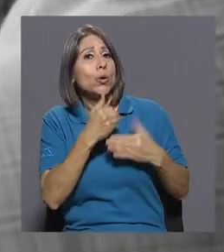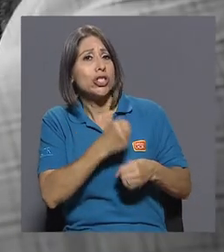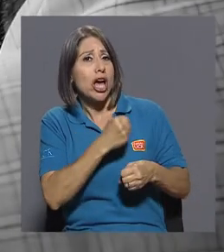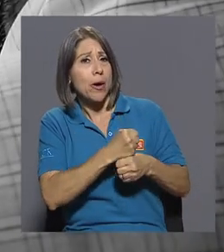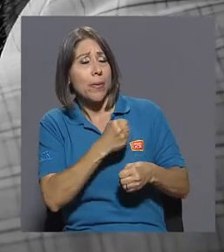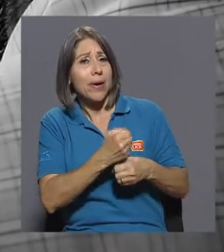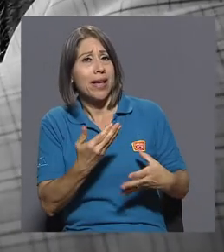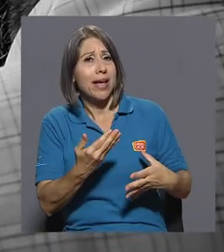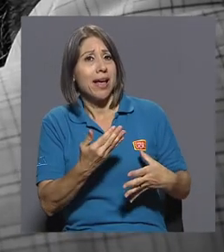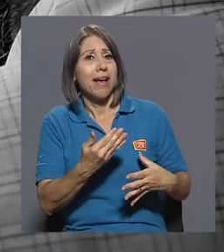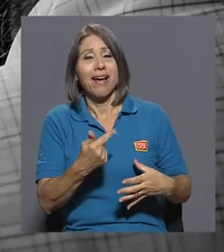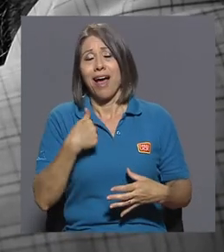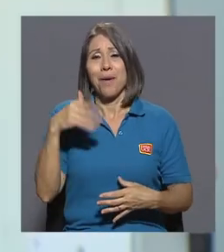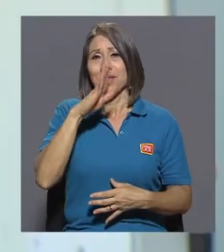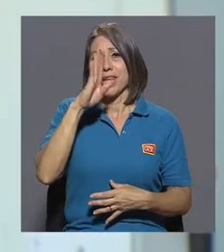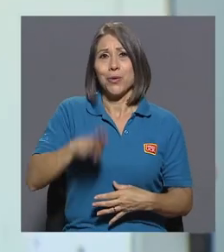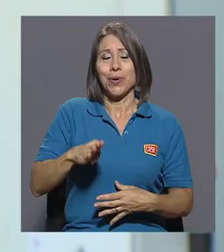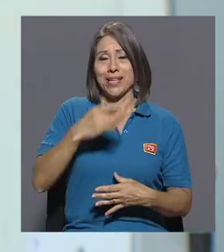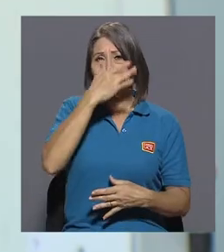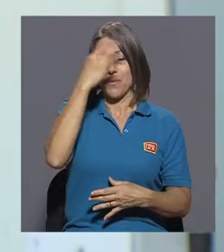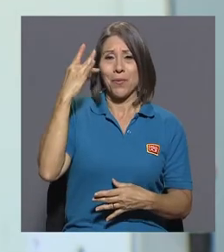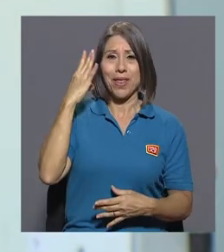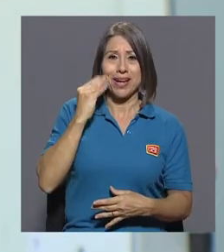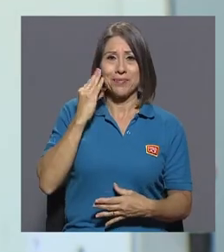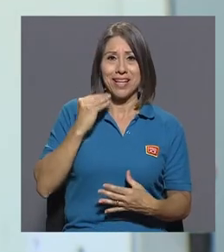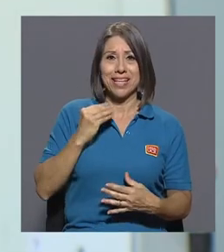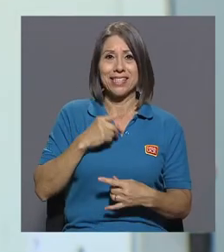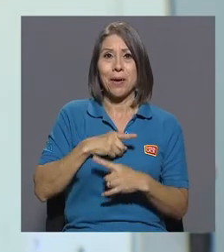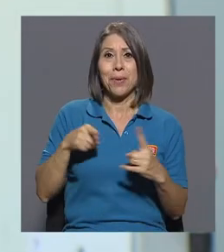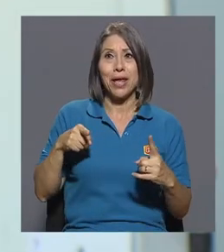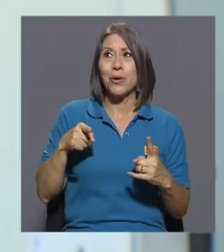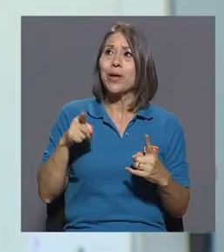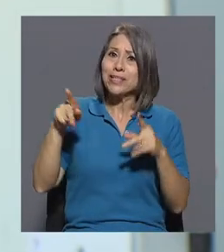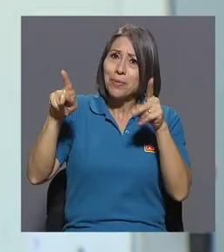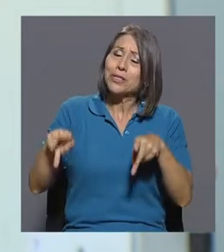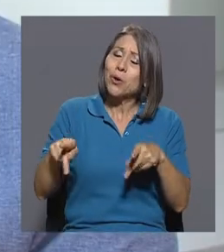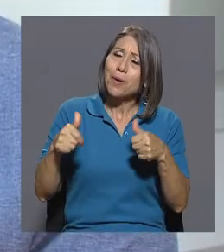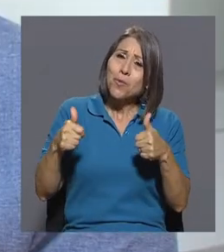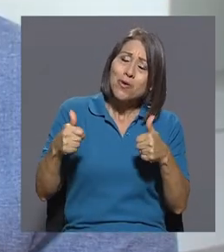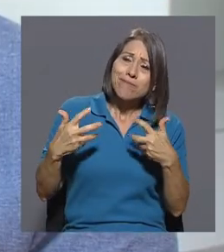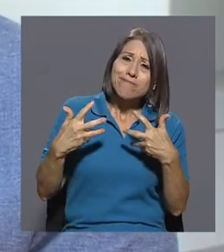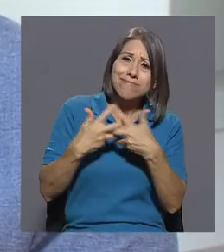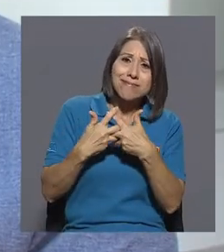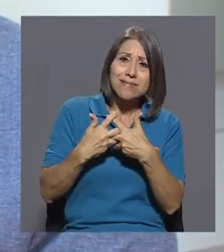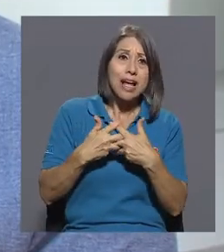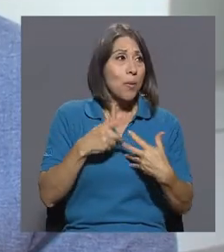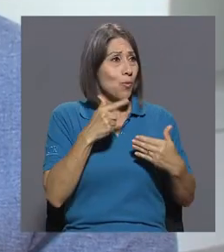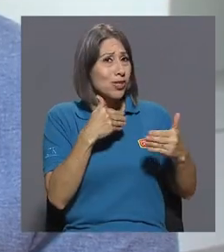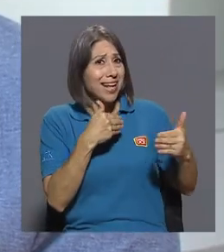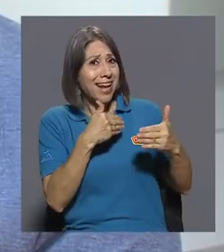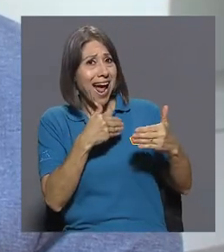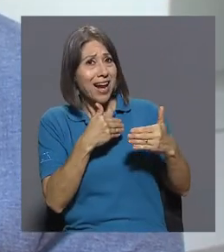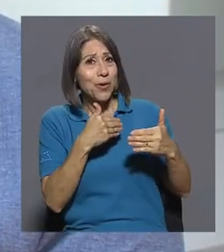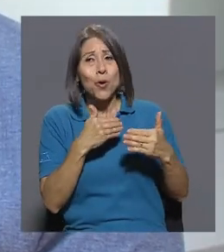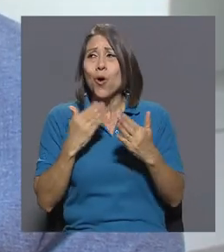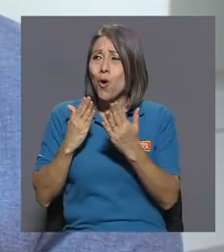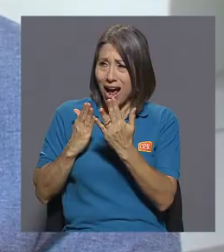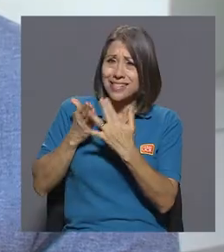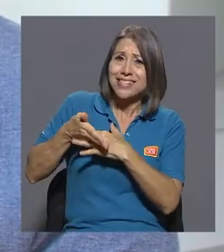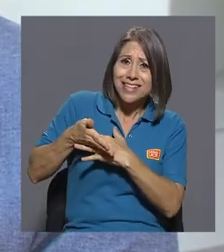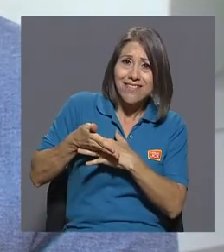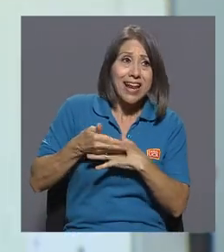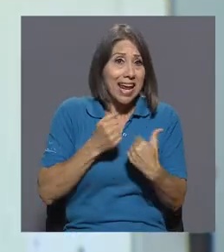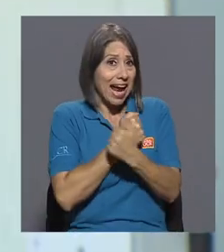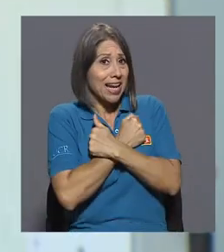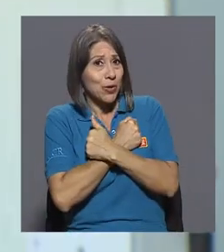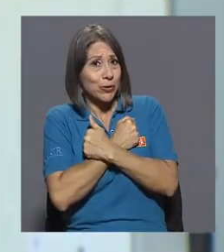pero alguien muy carismático. ¿Cercano? Súper, súper accesible. ¿Cariñoso? Sí. Sí, muy